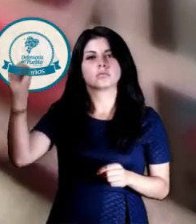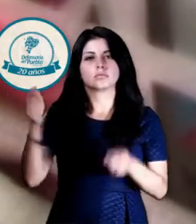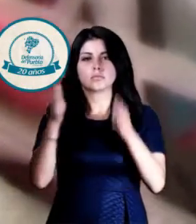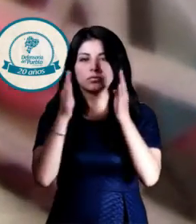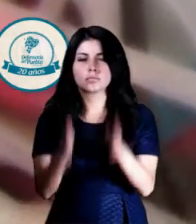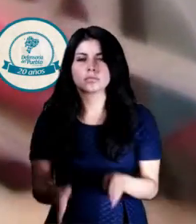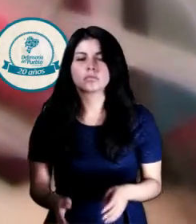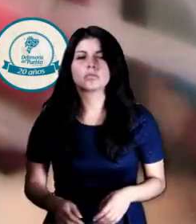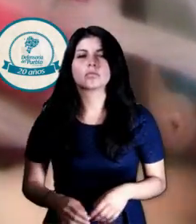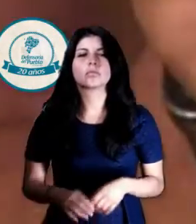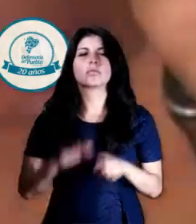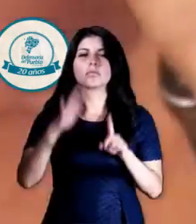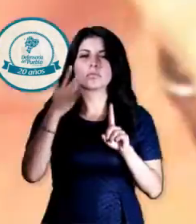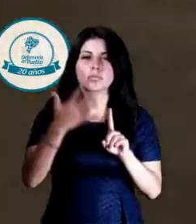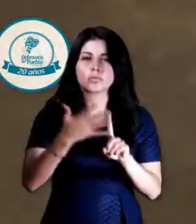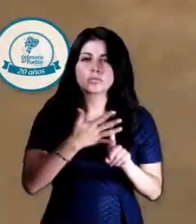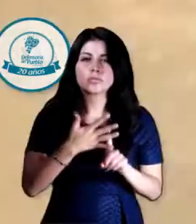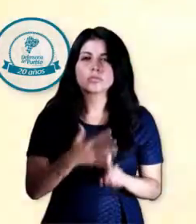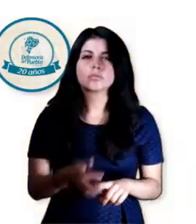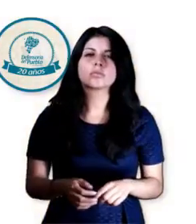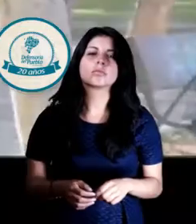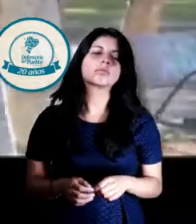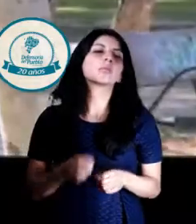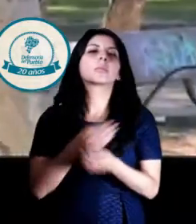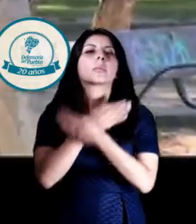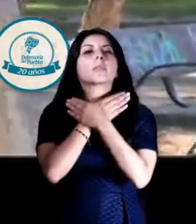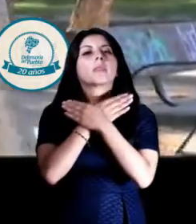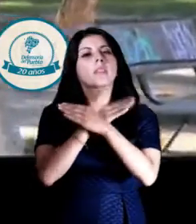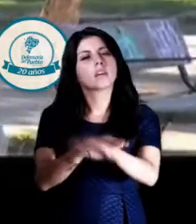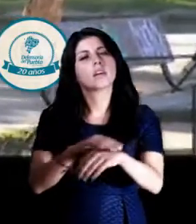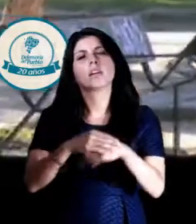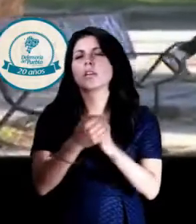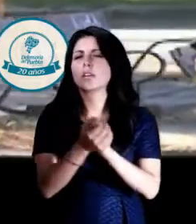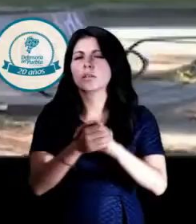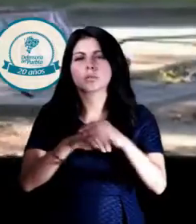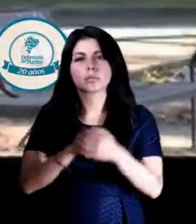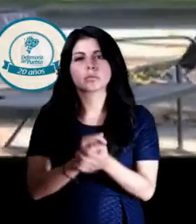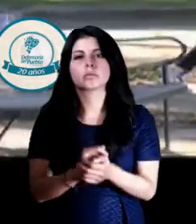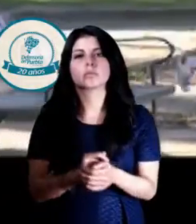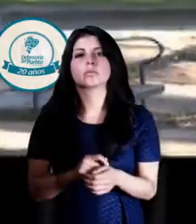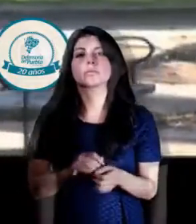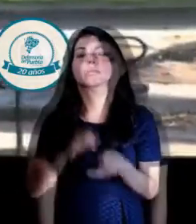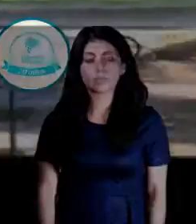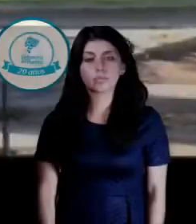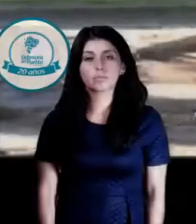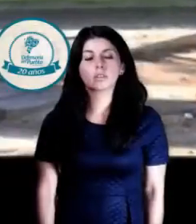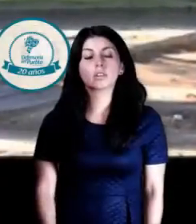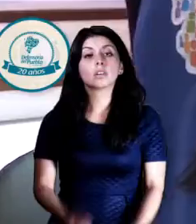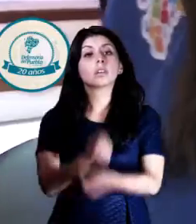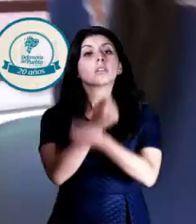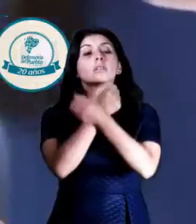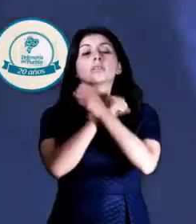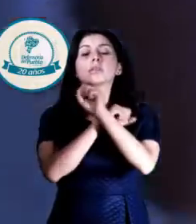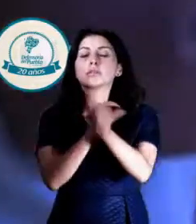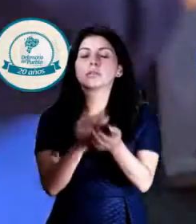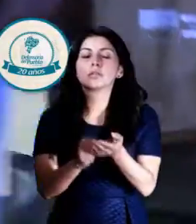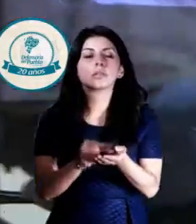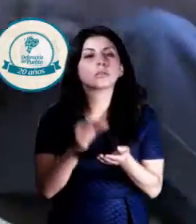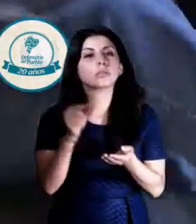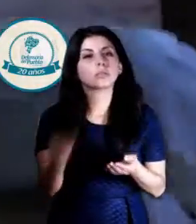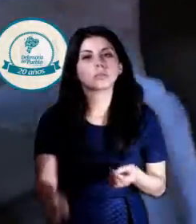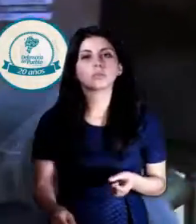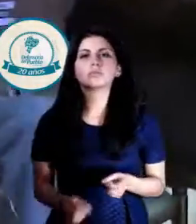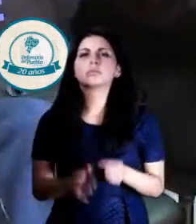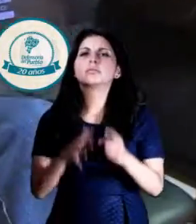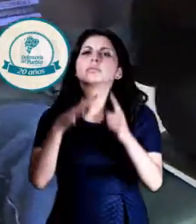de la tortura y a la tutela de los derechos de las ecuatorianas y ecuatorianos en el exterior. El camino transitado